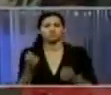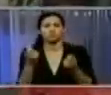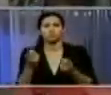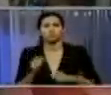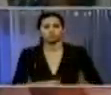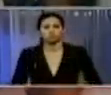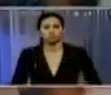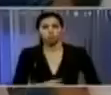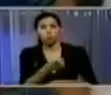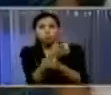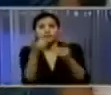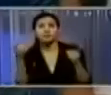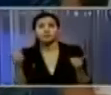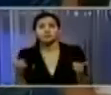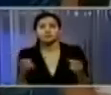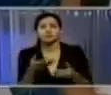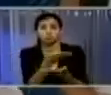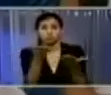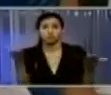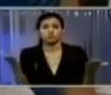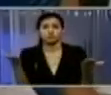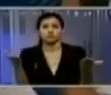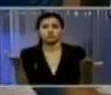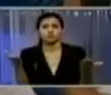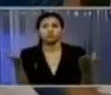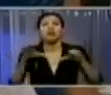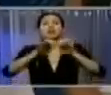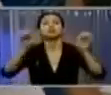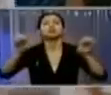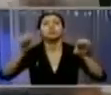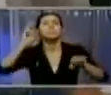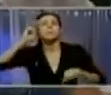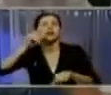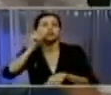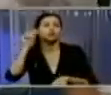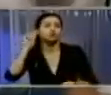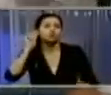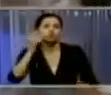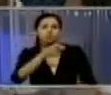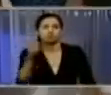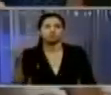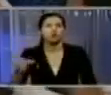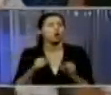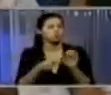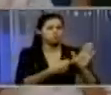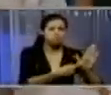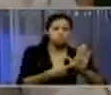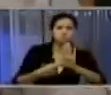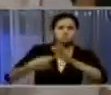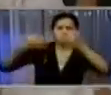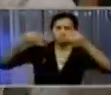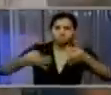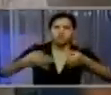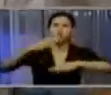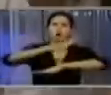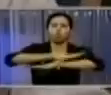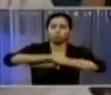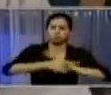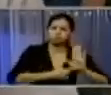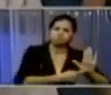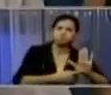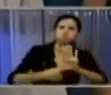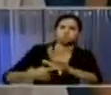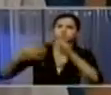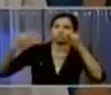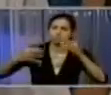Y ustedes, desde la educación, sigan dando el ejemplo. Sigan dando el